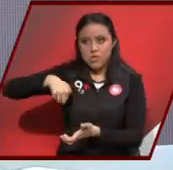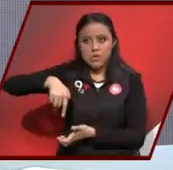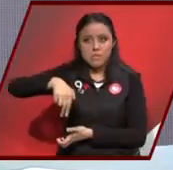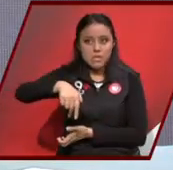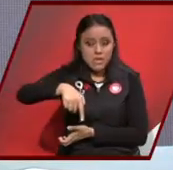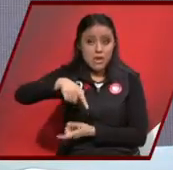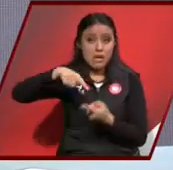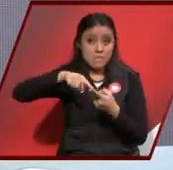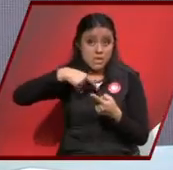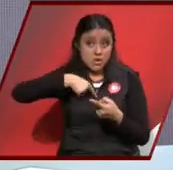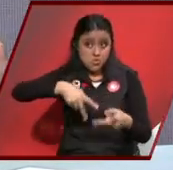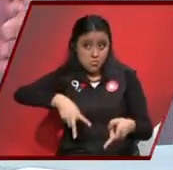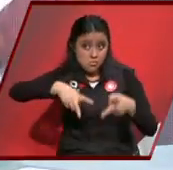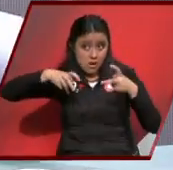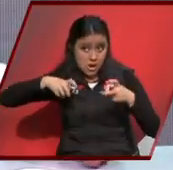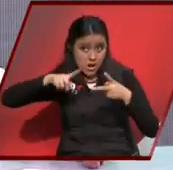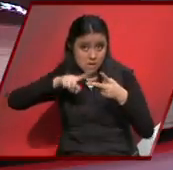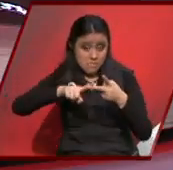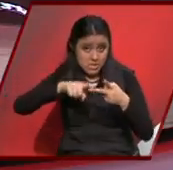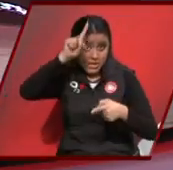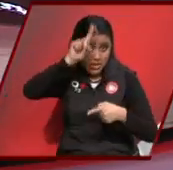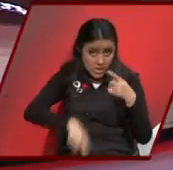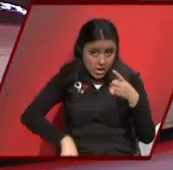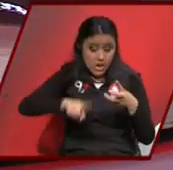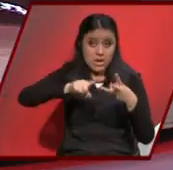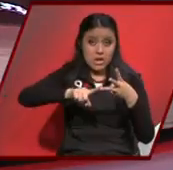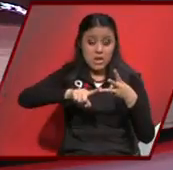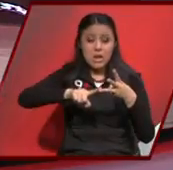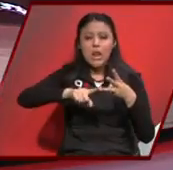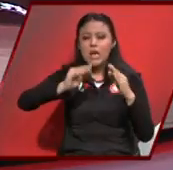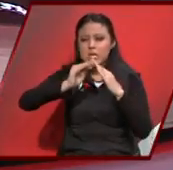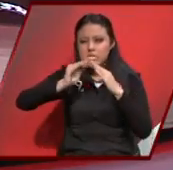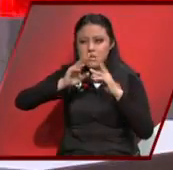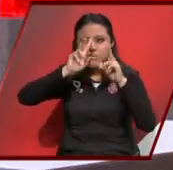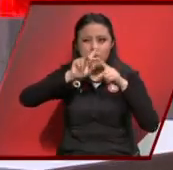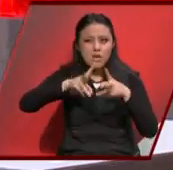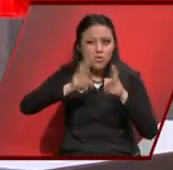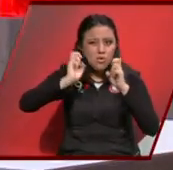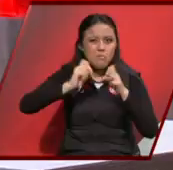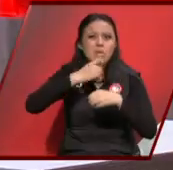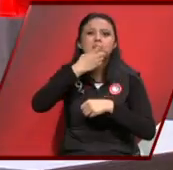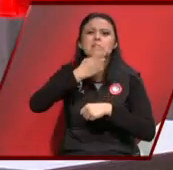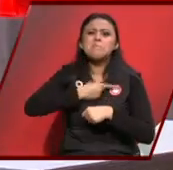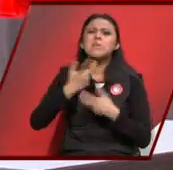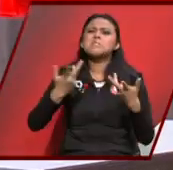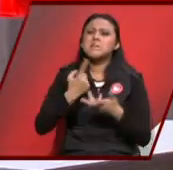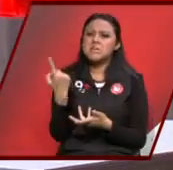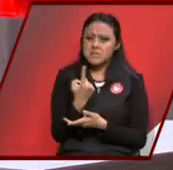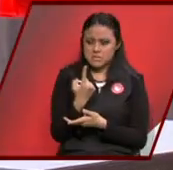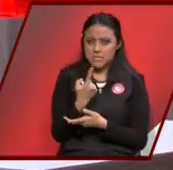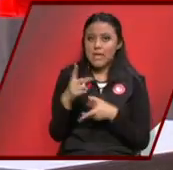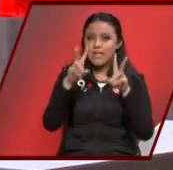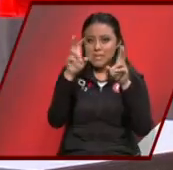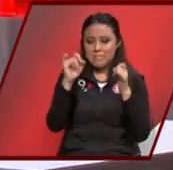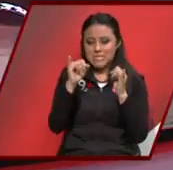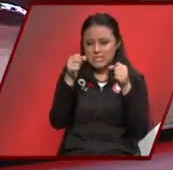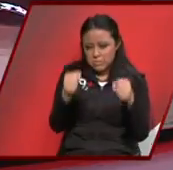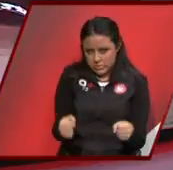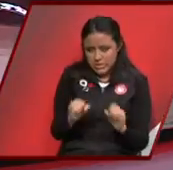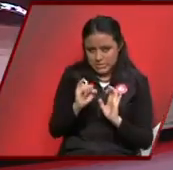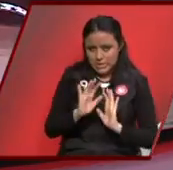en las calles que me asaltan, en las calles que me quitan, en la casa que me roban, entonces, dígame qué es lo que va a hacer. Seguridad es uno de los